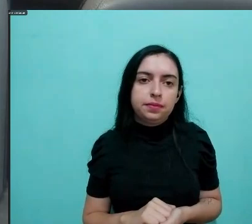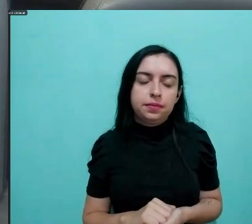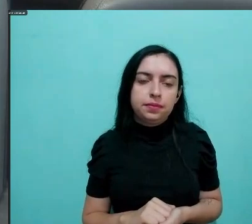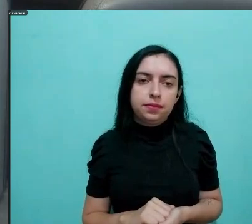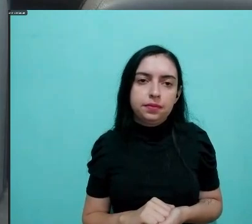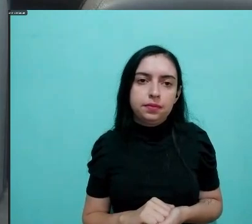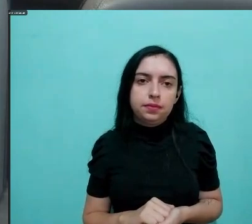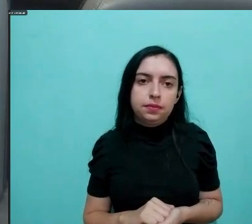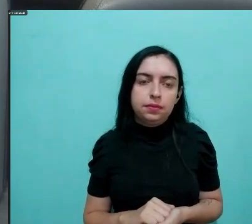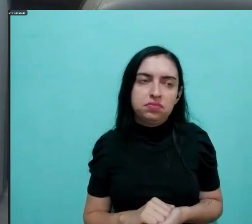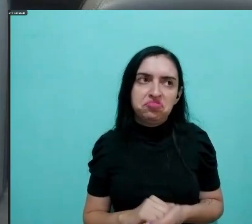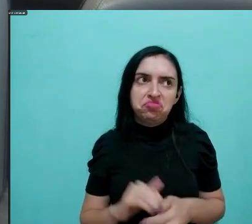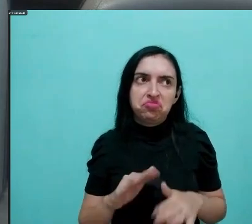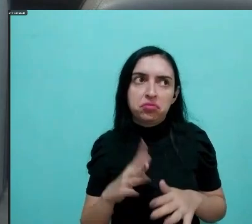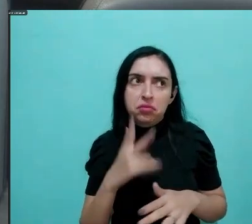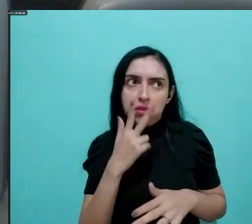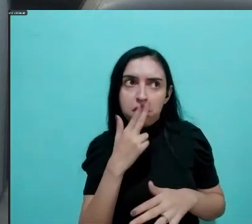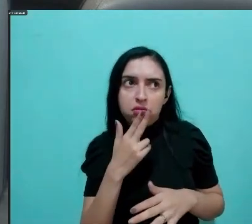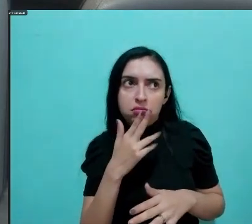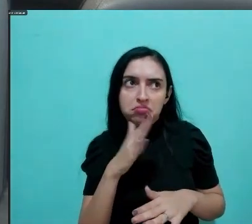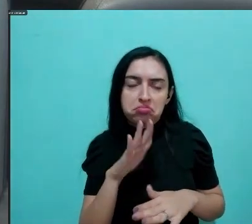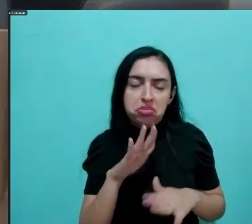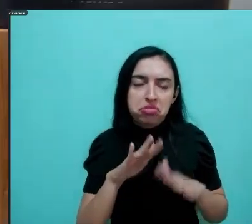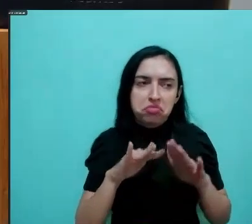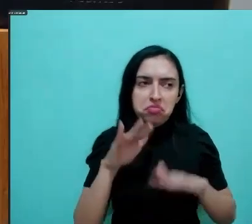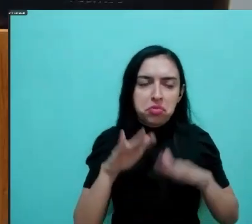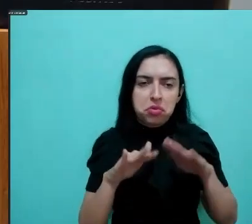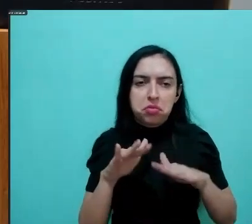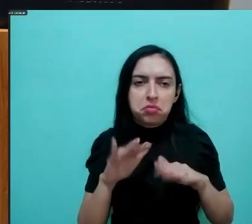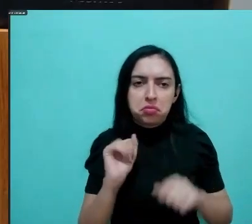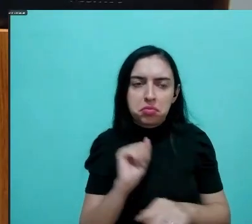Me parece que es algo controvertido, pero